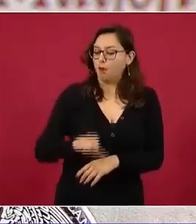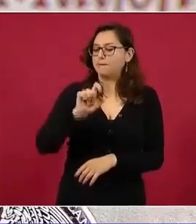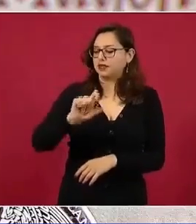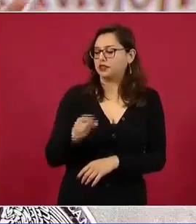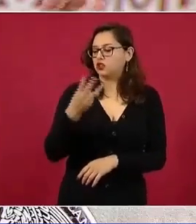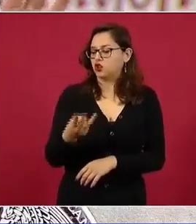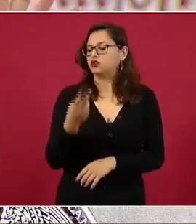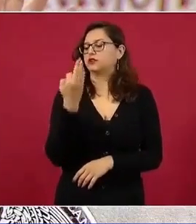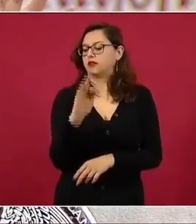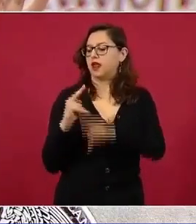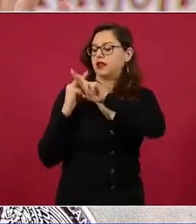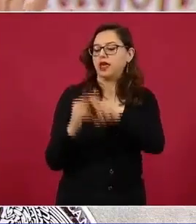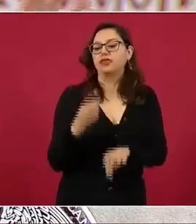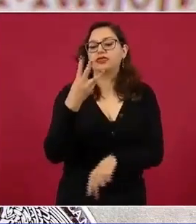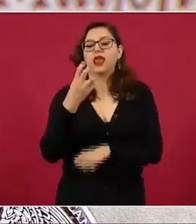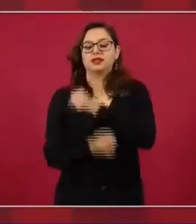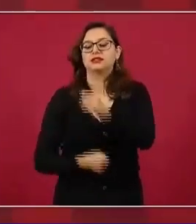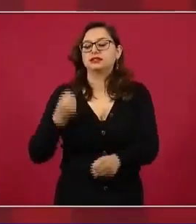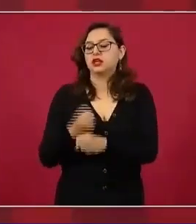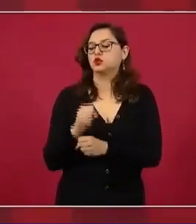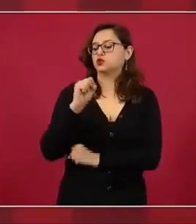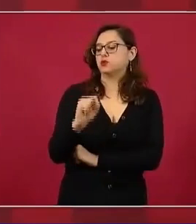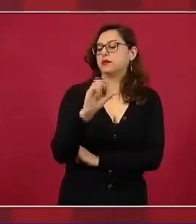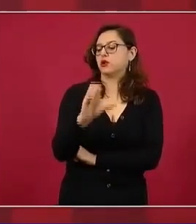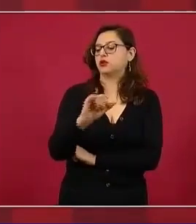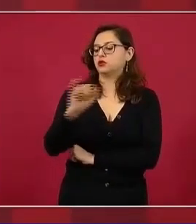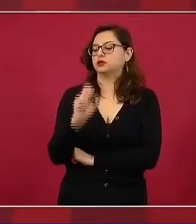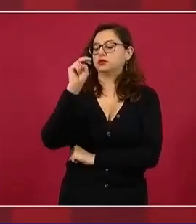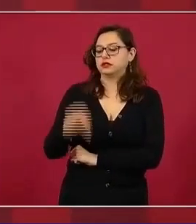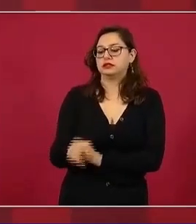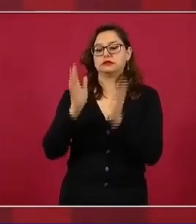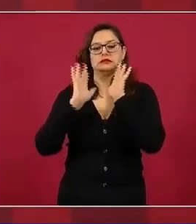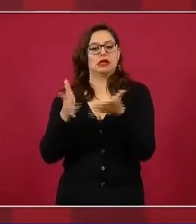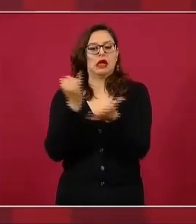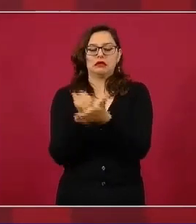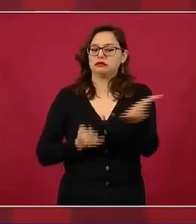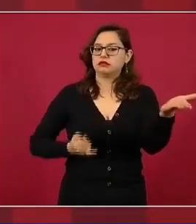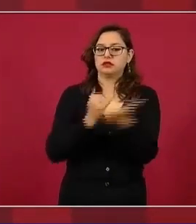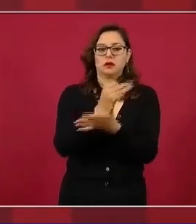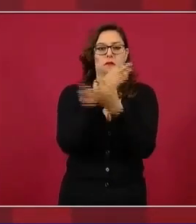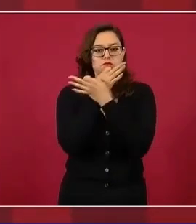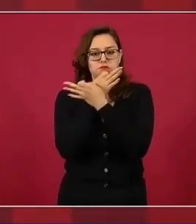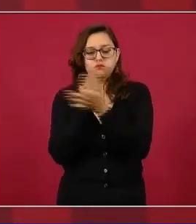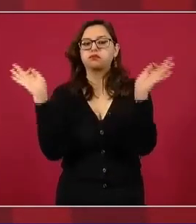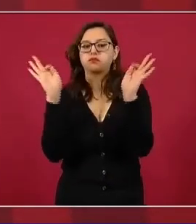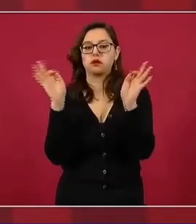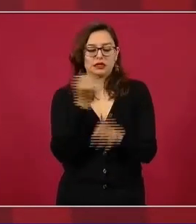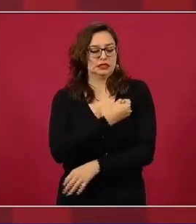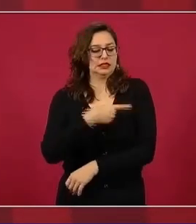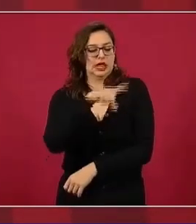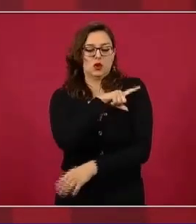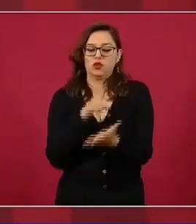formalmente 2 perspectivas, 2 dimensiones del derecho a la protección de la